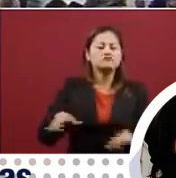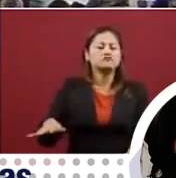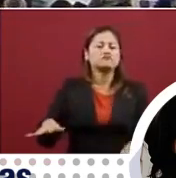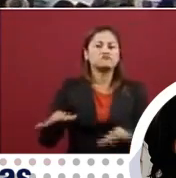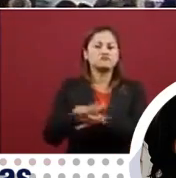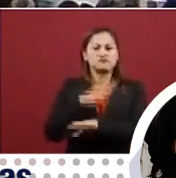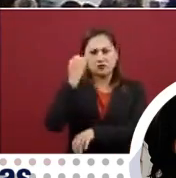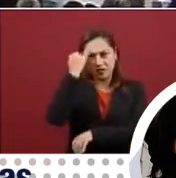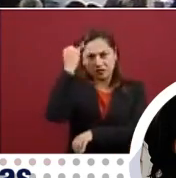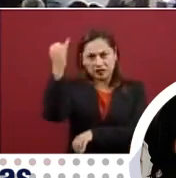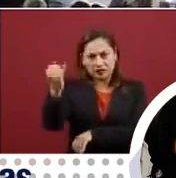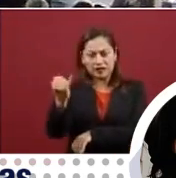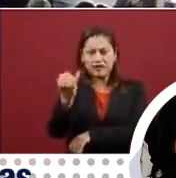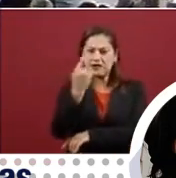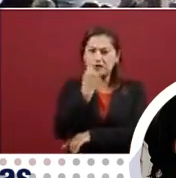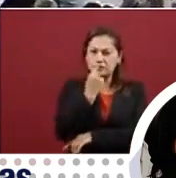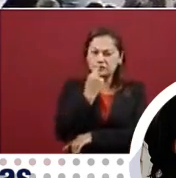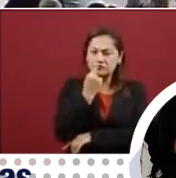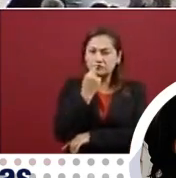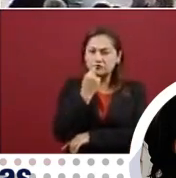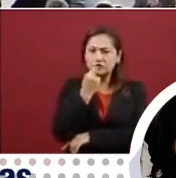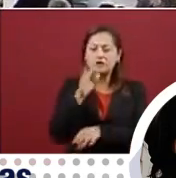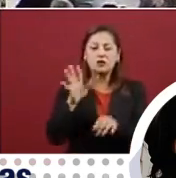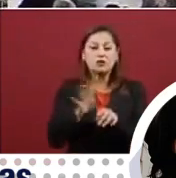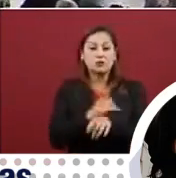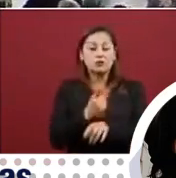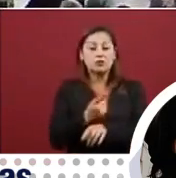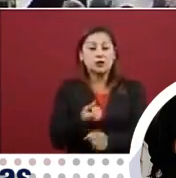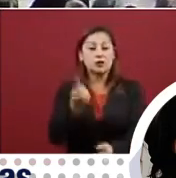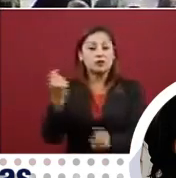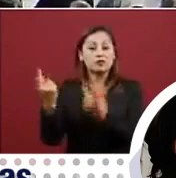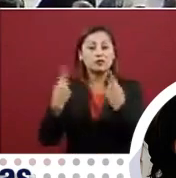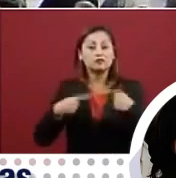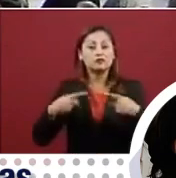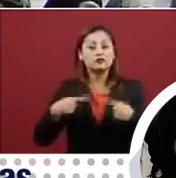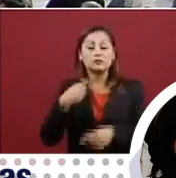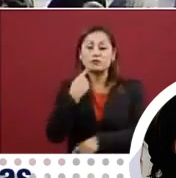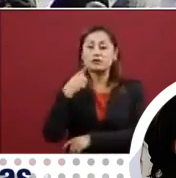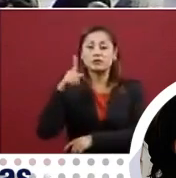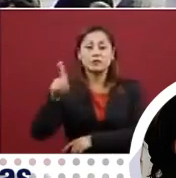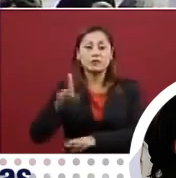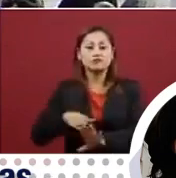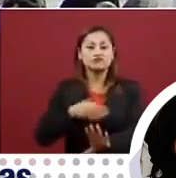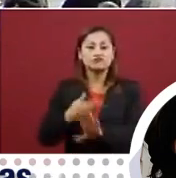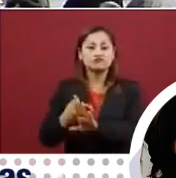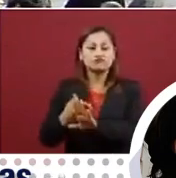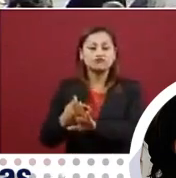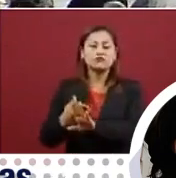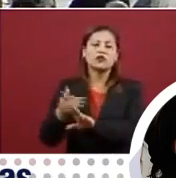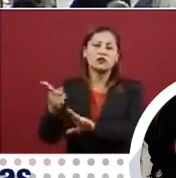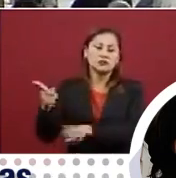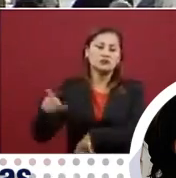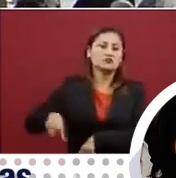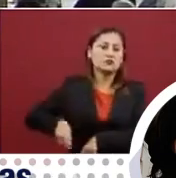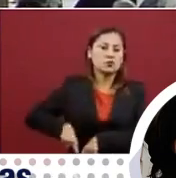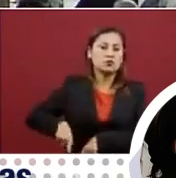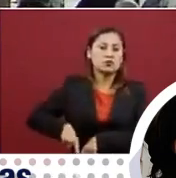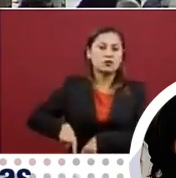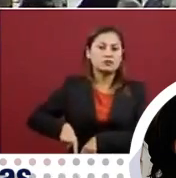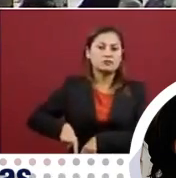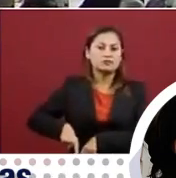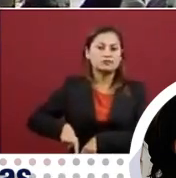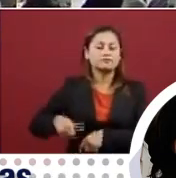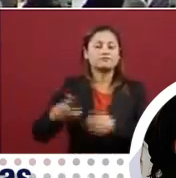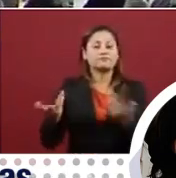se haga cargo de una vez y por todas de la seguridad de los periodistas, pero también tomar en cuenta que esto pues implica un periodo